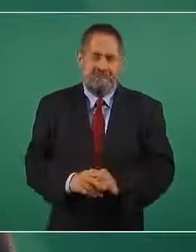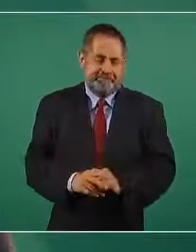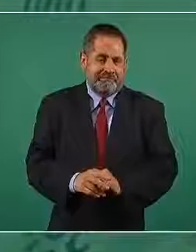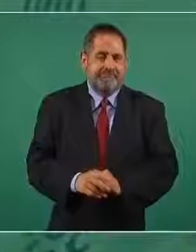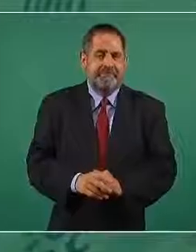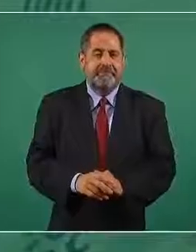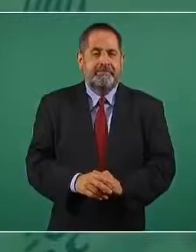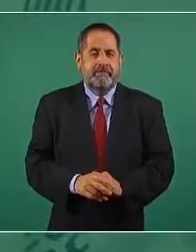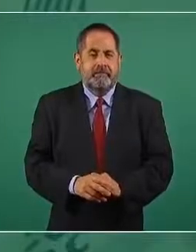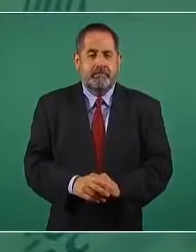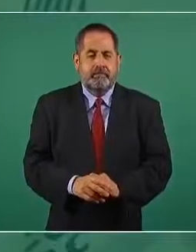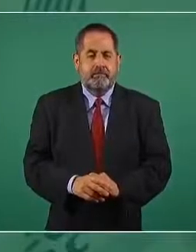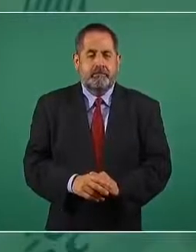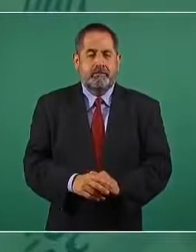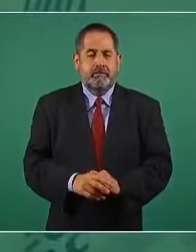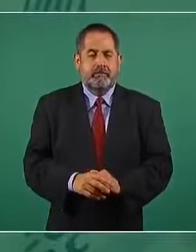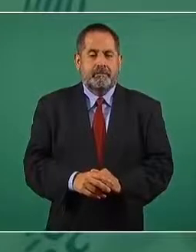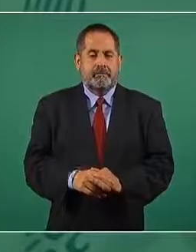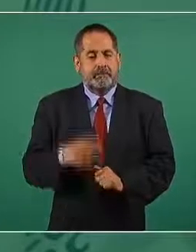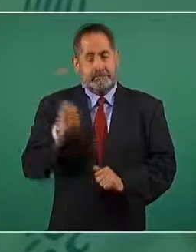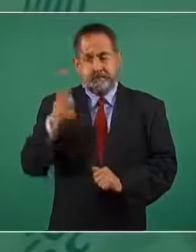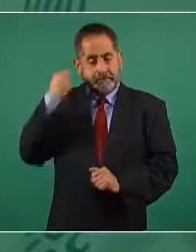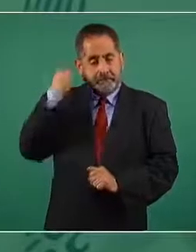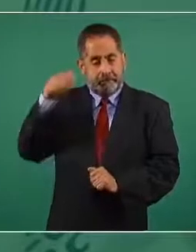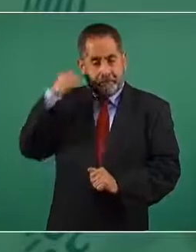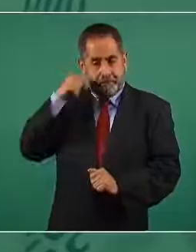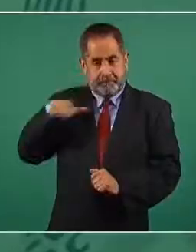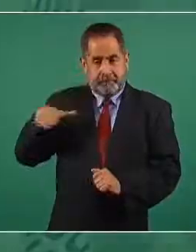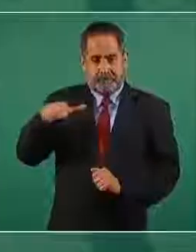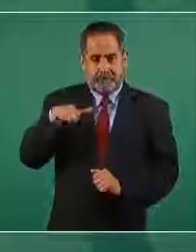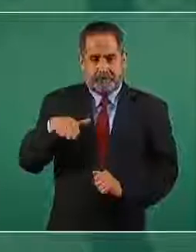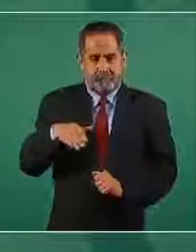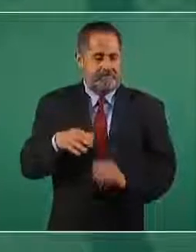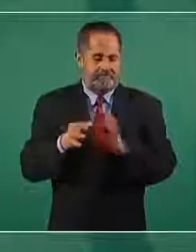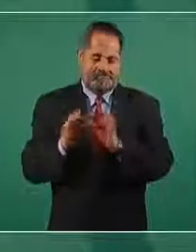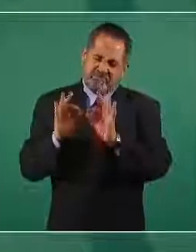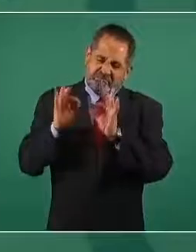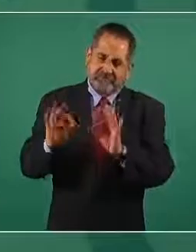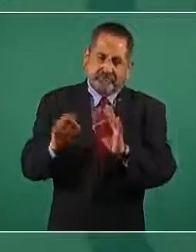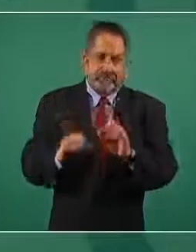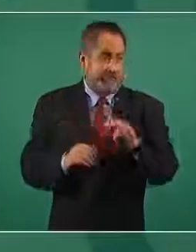Así es Tabasco y no como lo pintan.